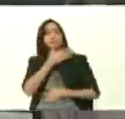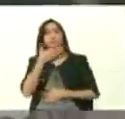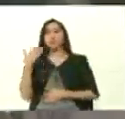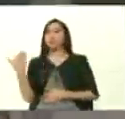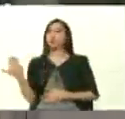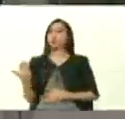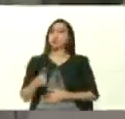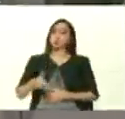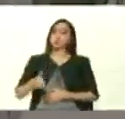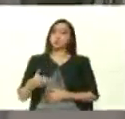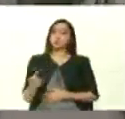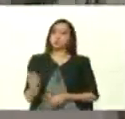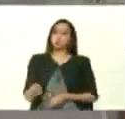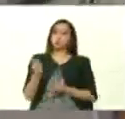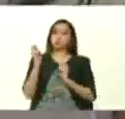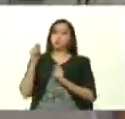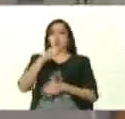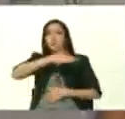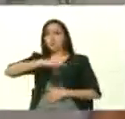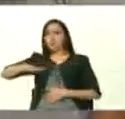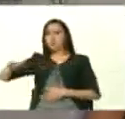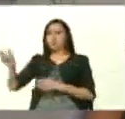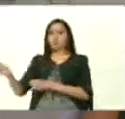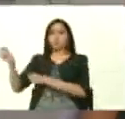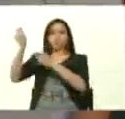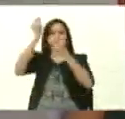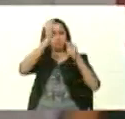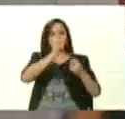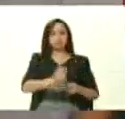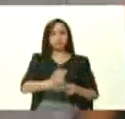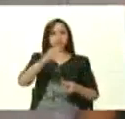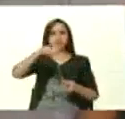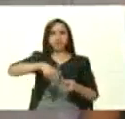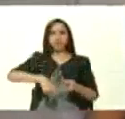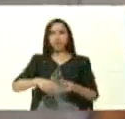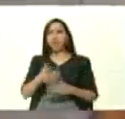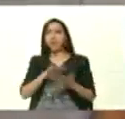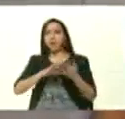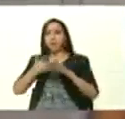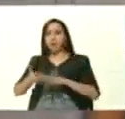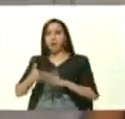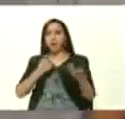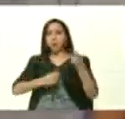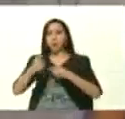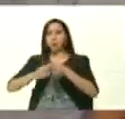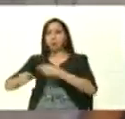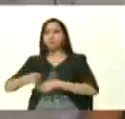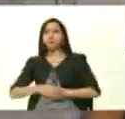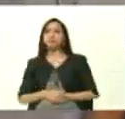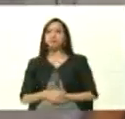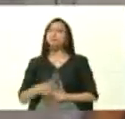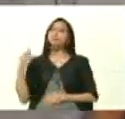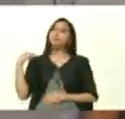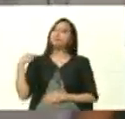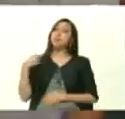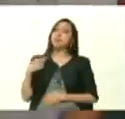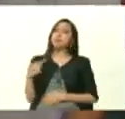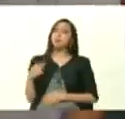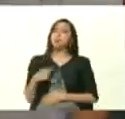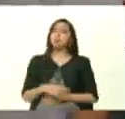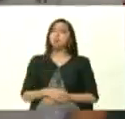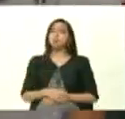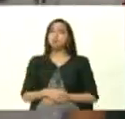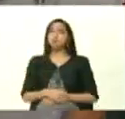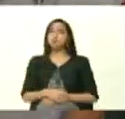podemos capturar del mar y la traemos directamente desde el mar hasta el barrio. Nosotros tenemos, vicepresidenta,